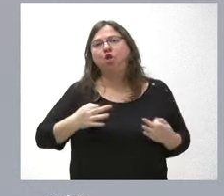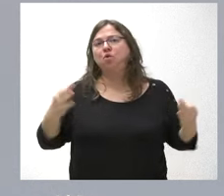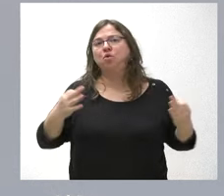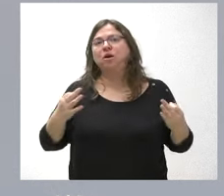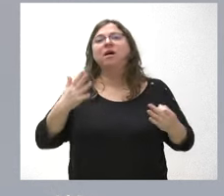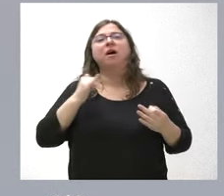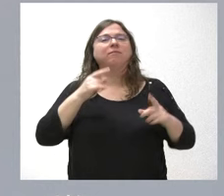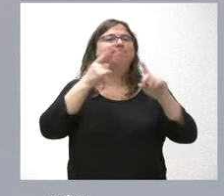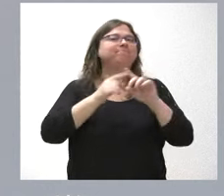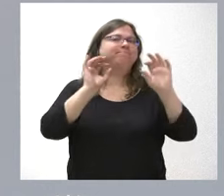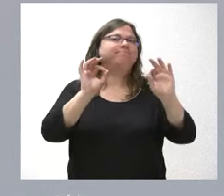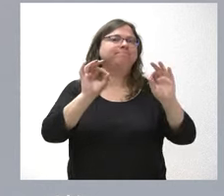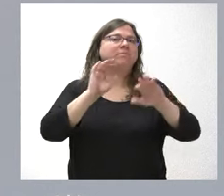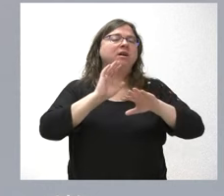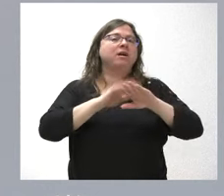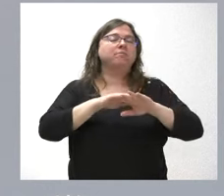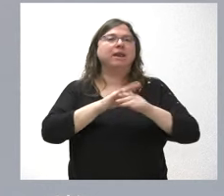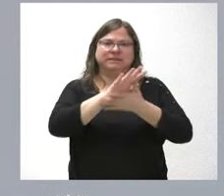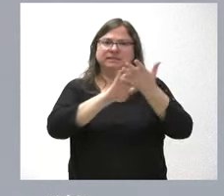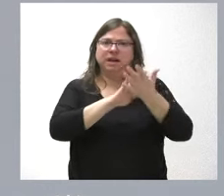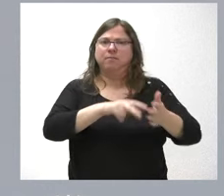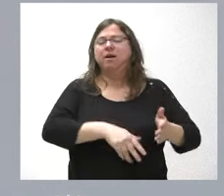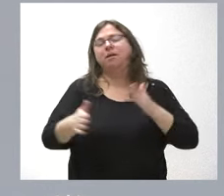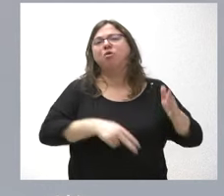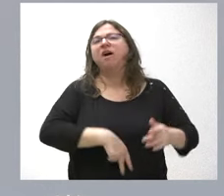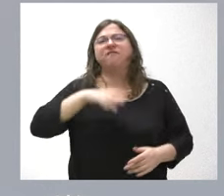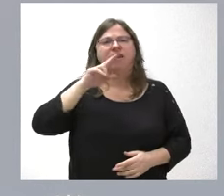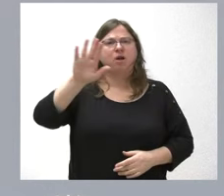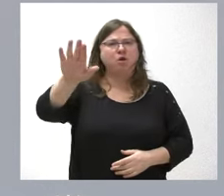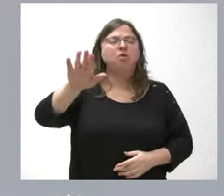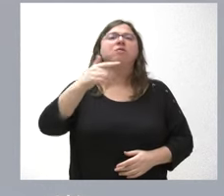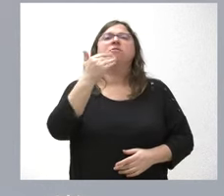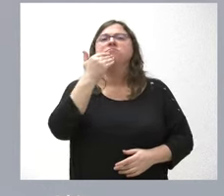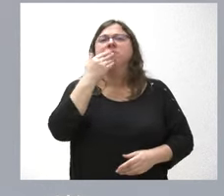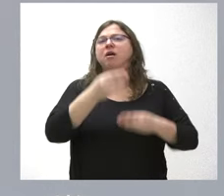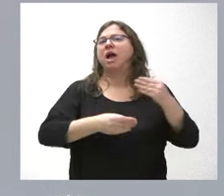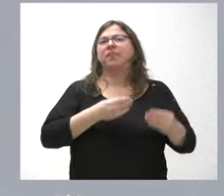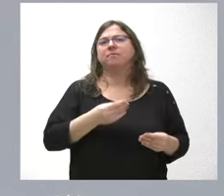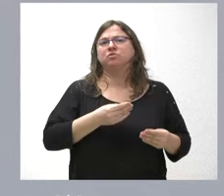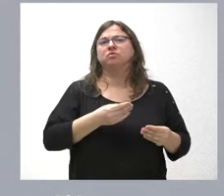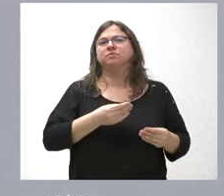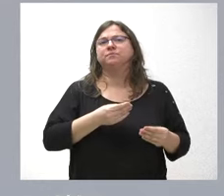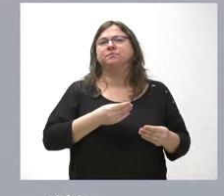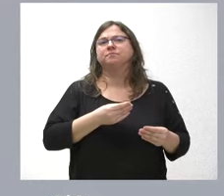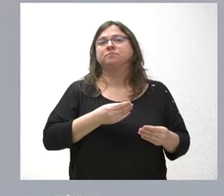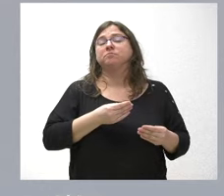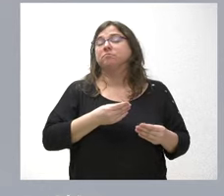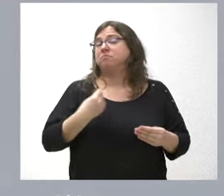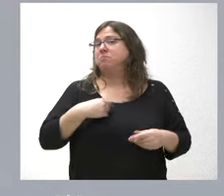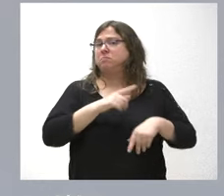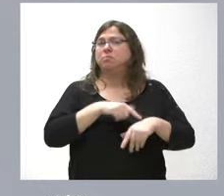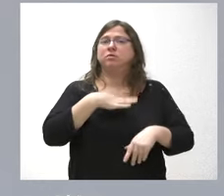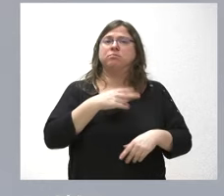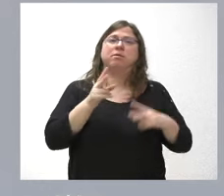una referencia expresa al franquismo y, lógicamente, nosotros lo que hacemos con ello es hacer compatible el